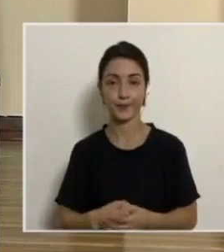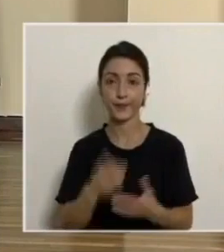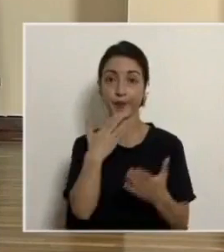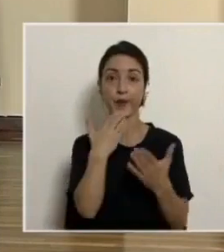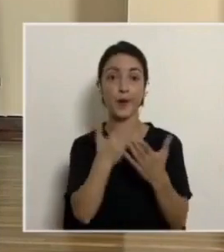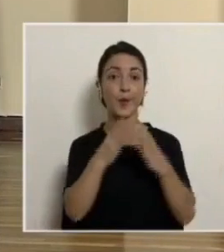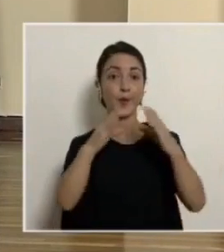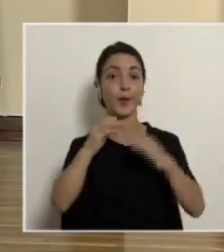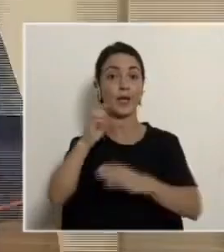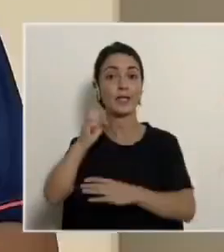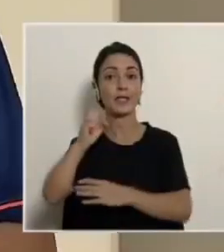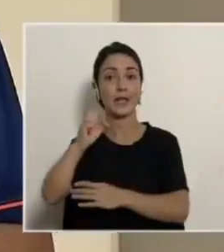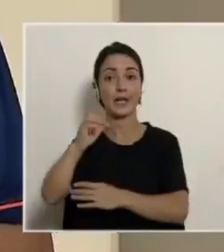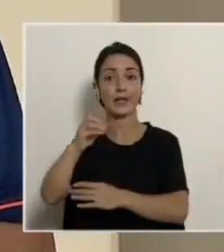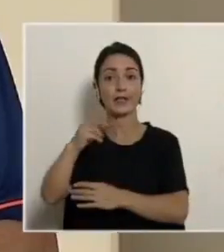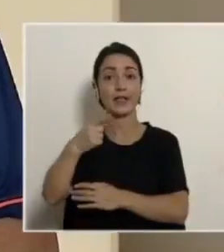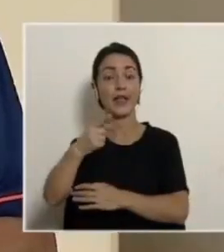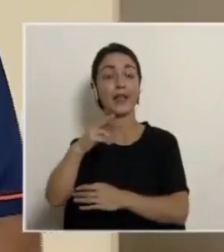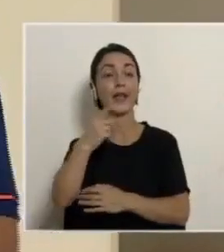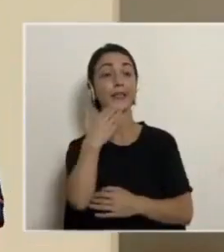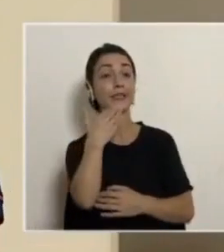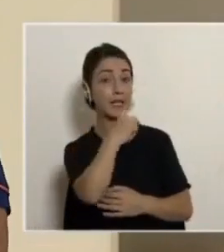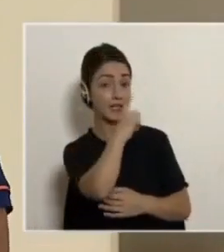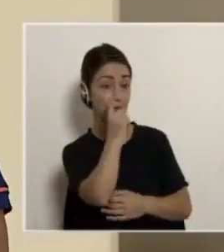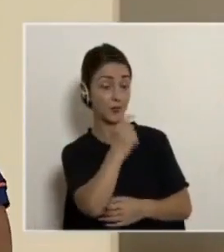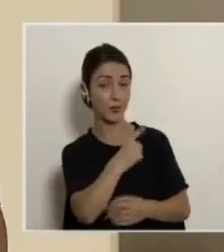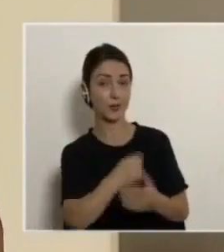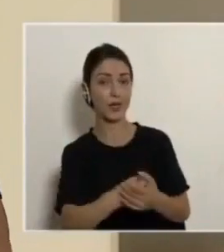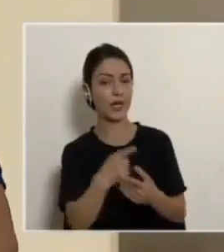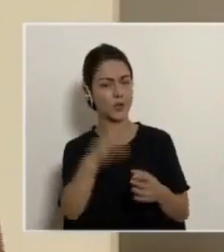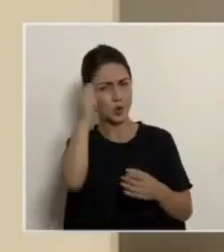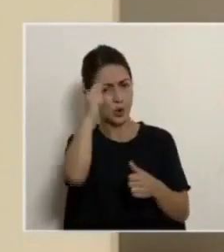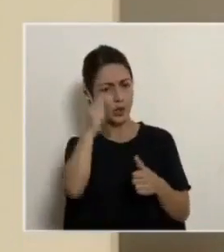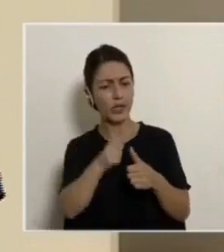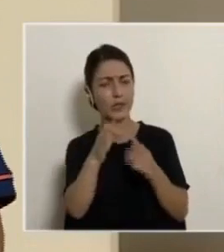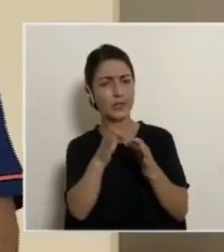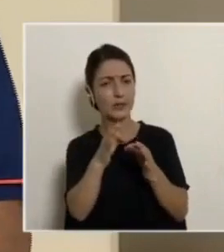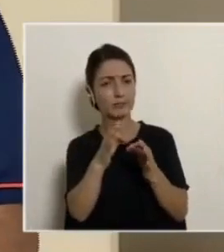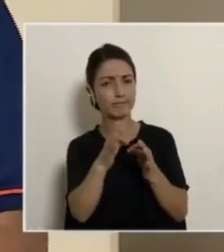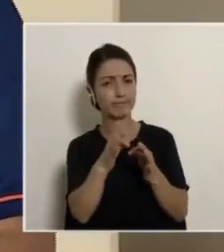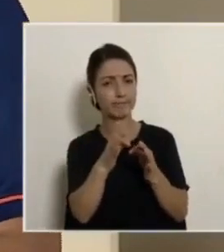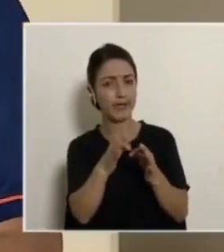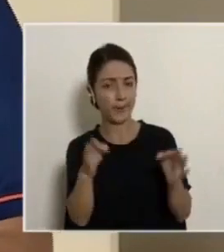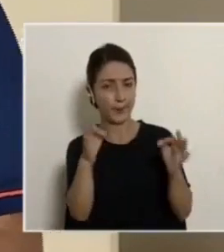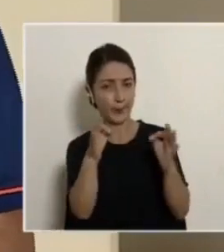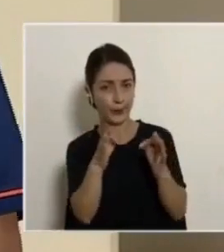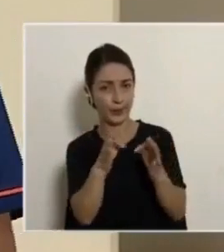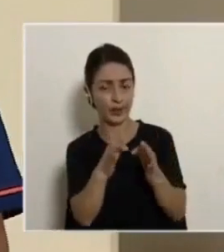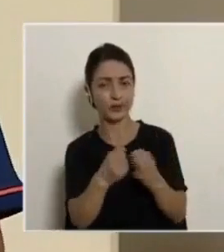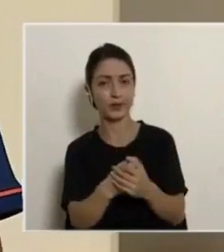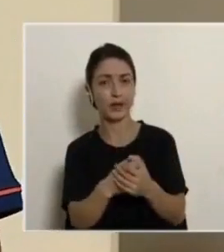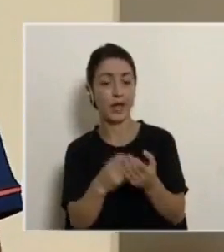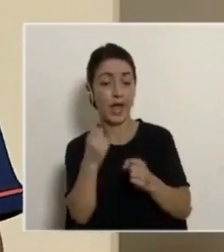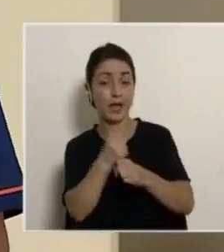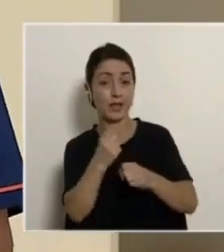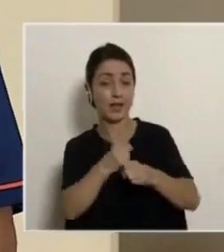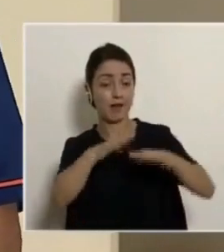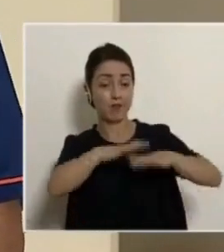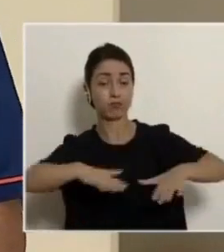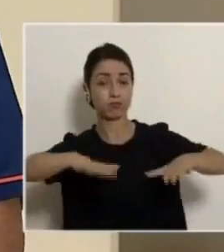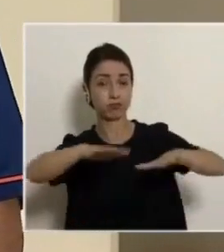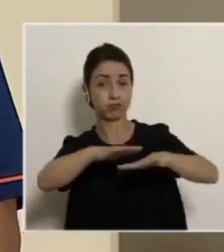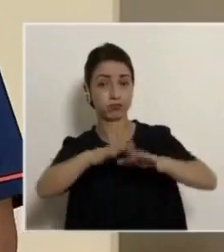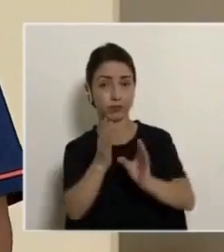Buenas tardes, don Edgar. Muchas gracias por su consulta. Yo creo que acá es importante mencionar, en términos del trabajo de campo que se realiza,